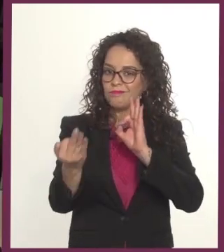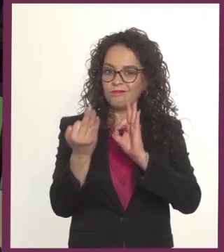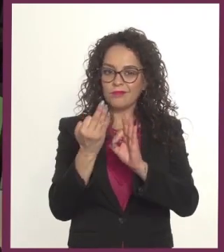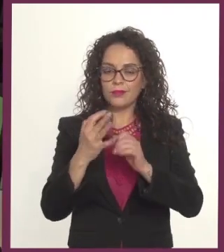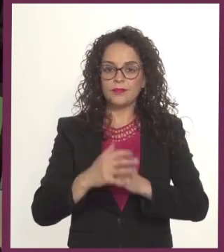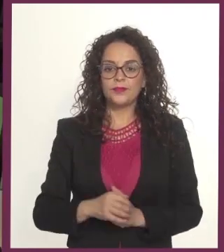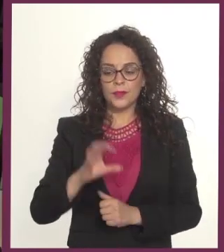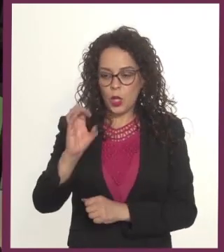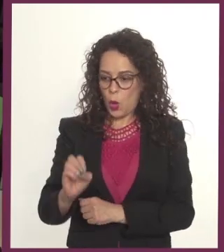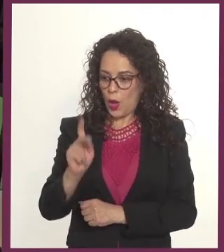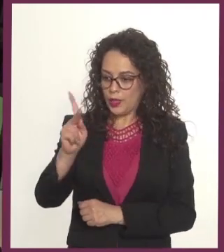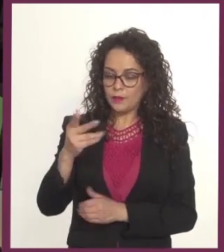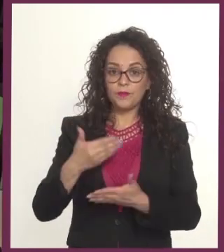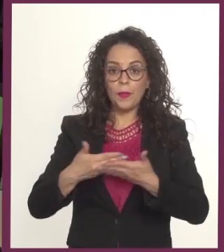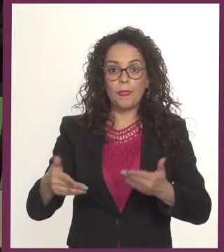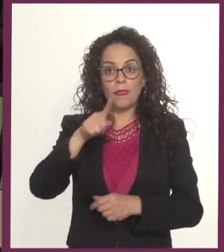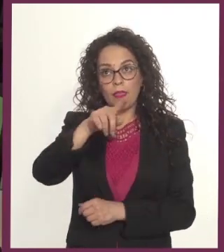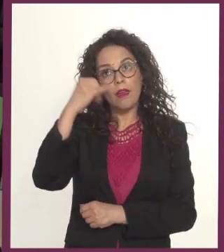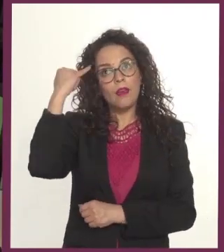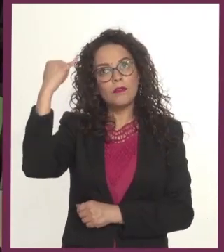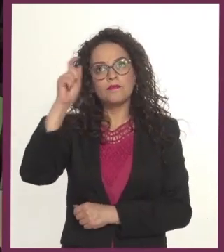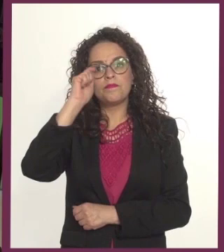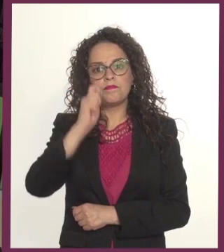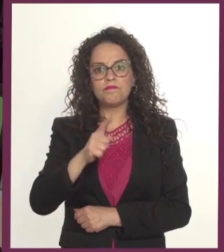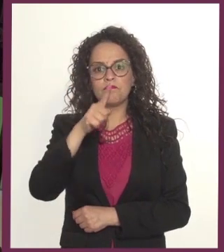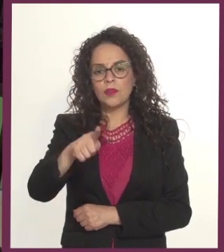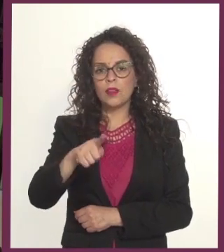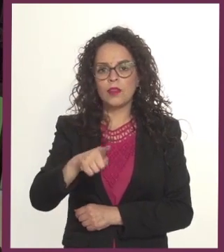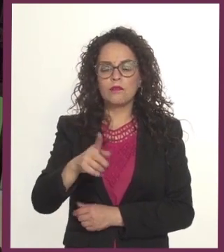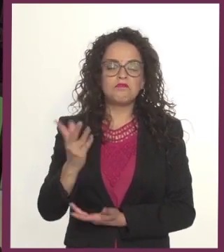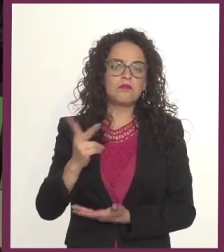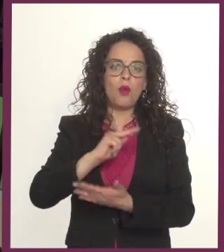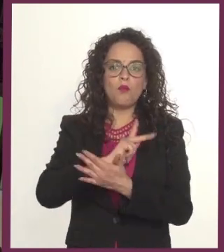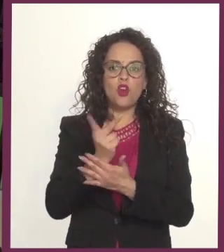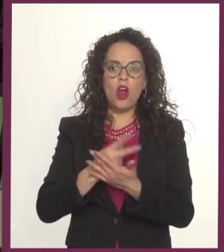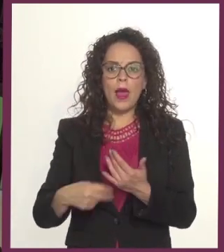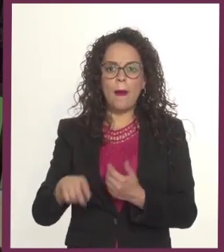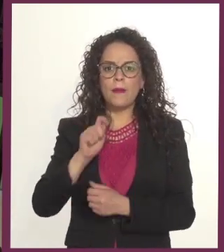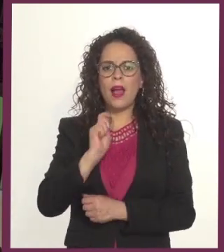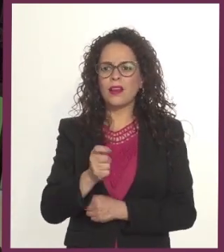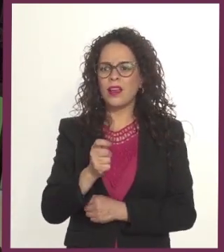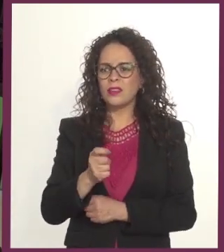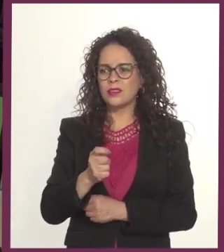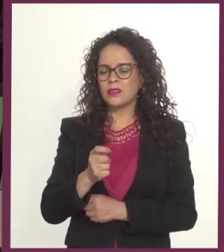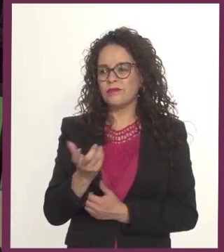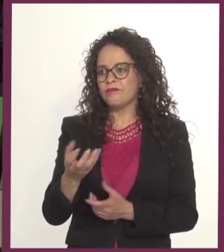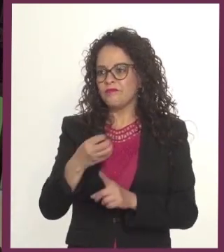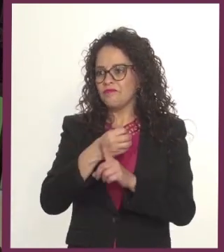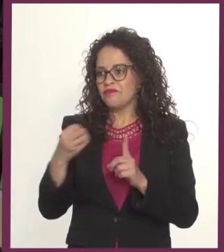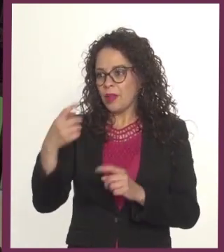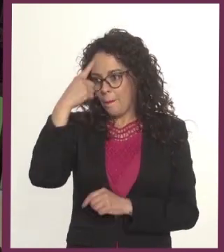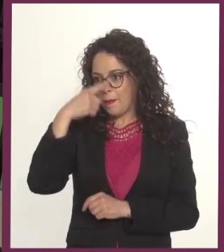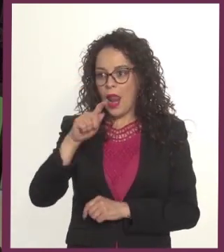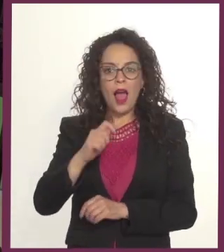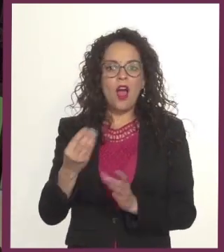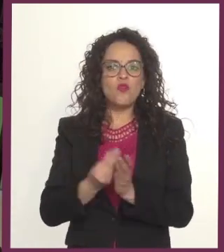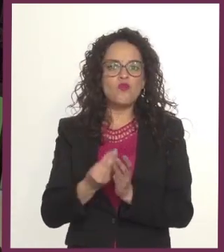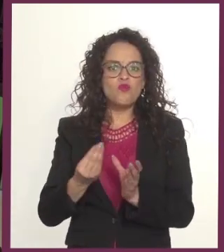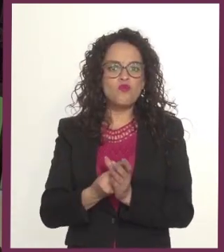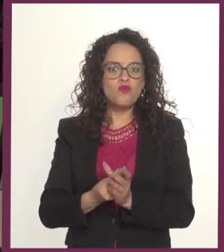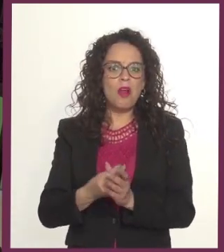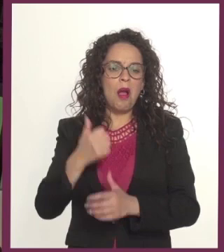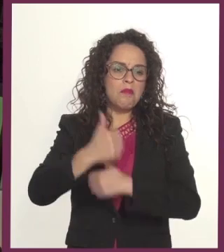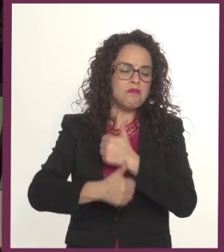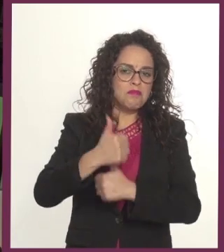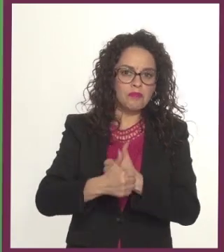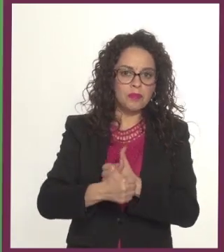ahora imagina que eres presentador de un programa de concurso. Yo voy a hacer el video y tú vas a invitar al público a